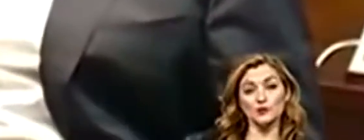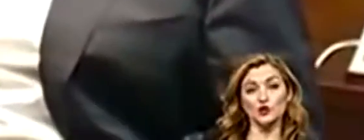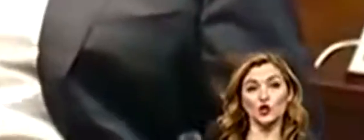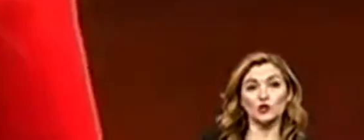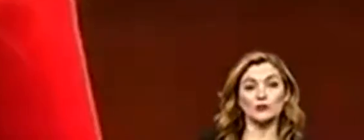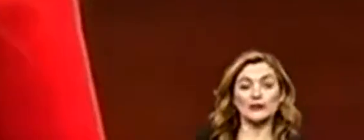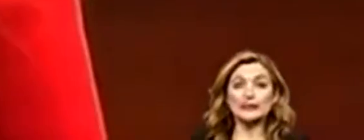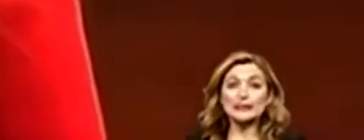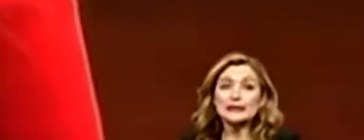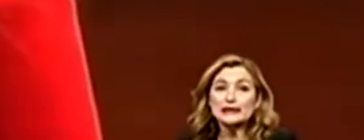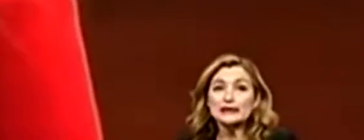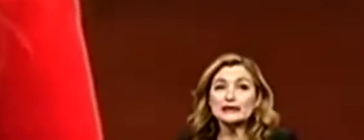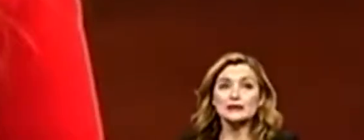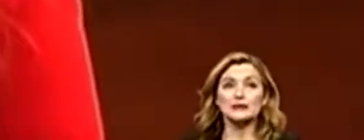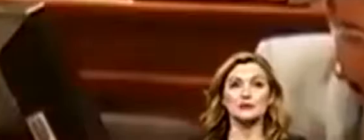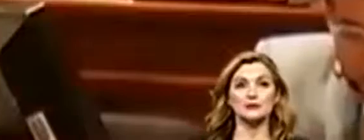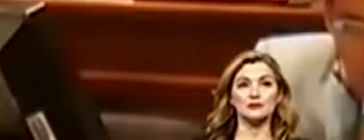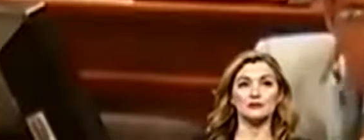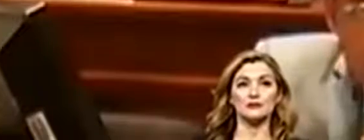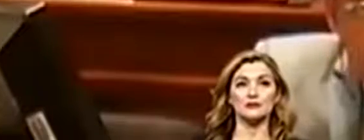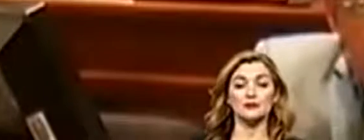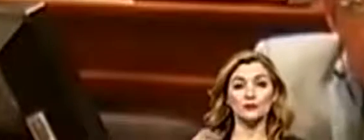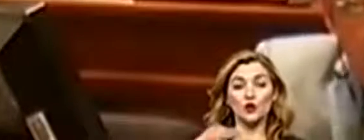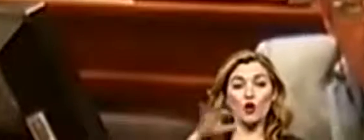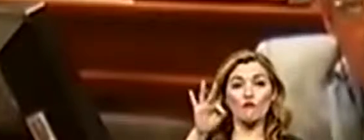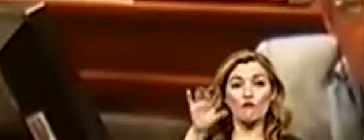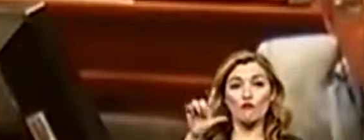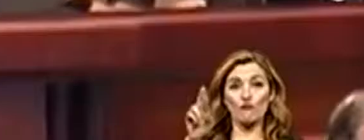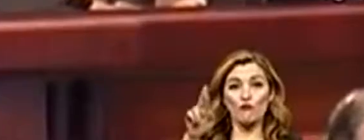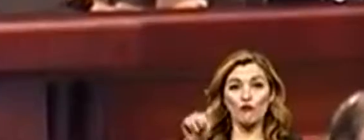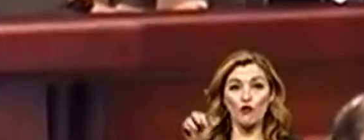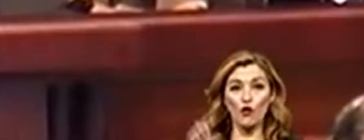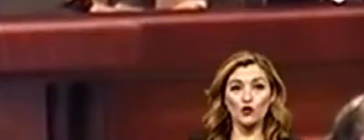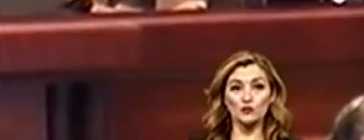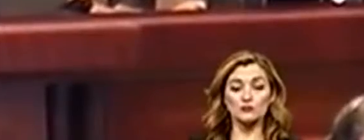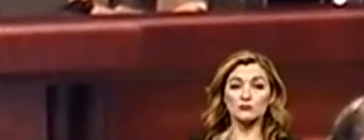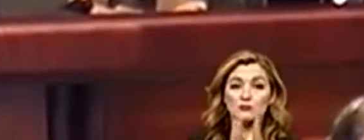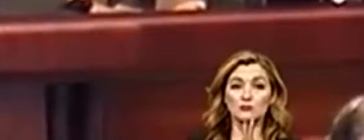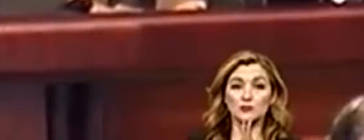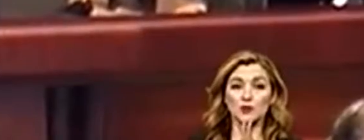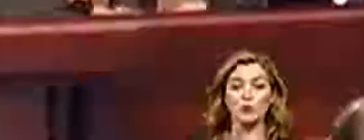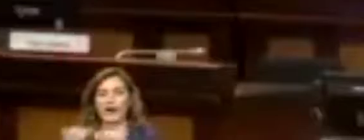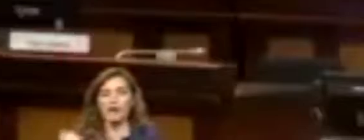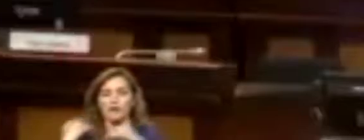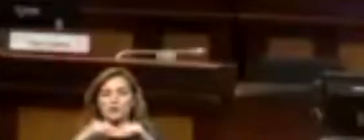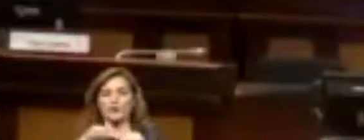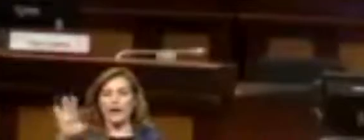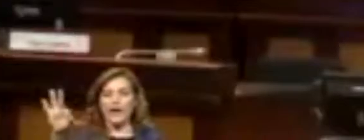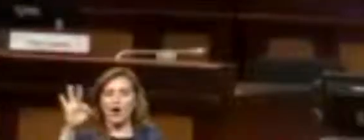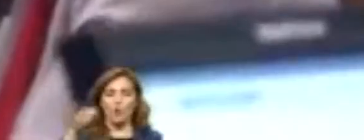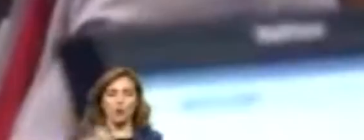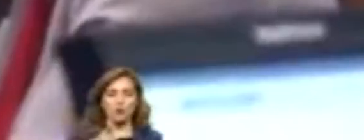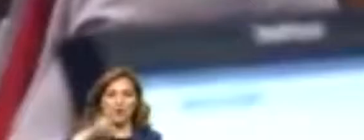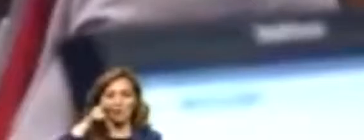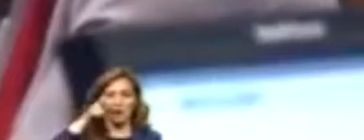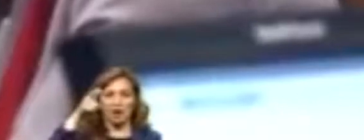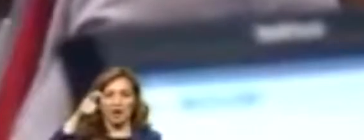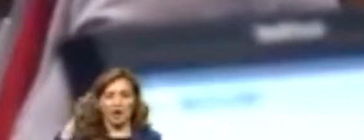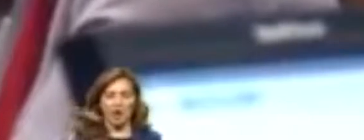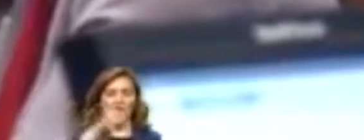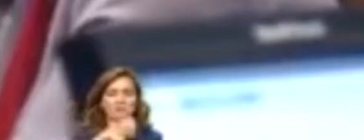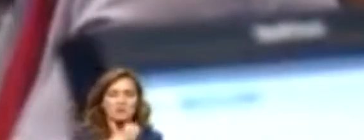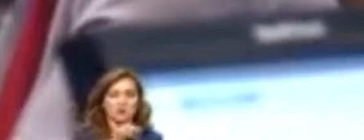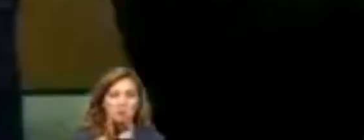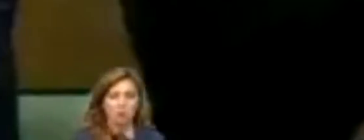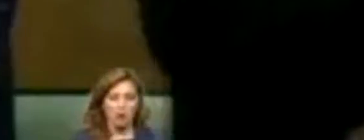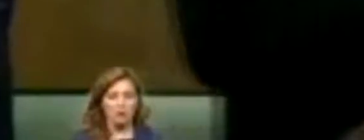a través de una enmienda a la Constitución, iniciativa presentada por Héctor Muñoz, legislador de Suma, quien abrió la posibilidad